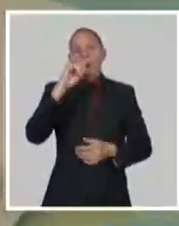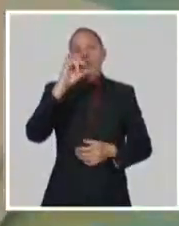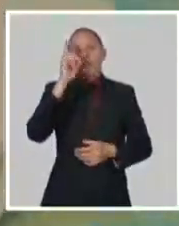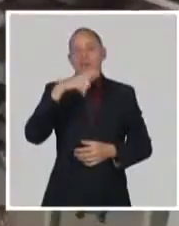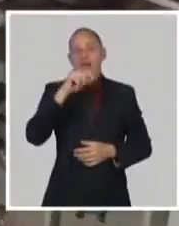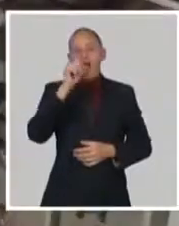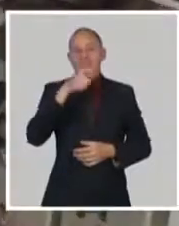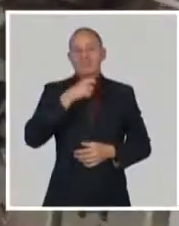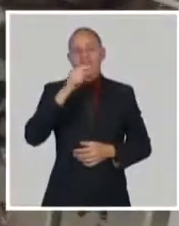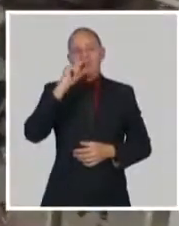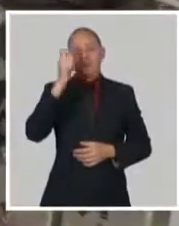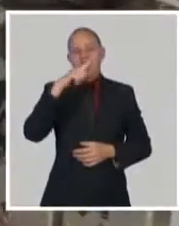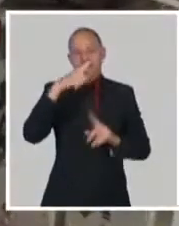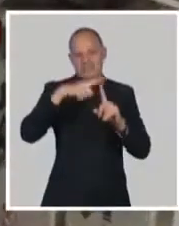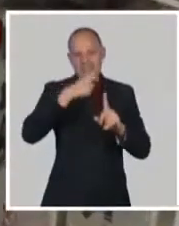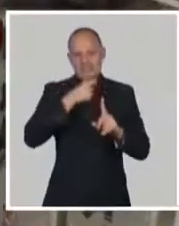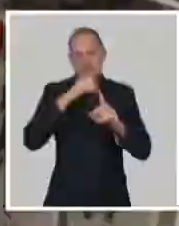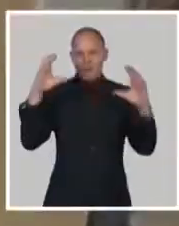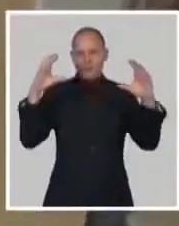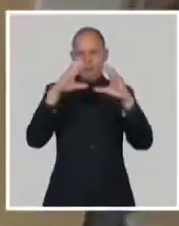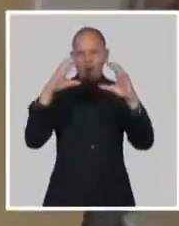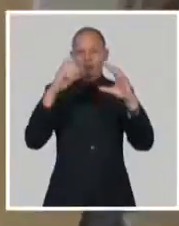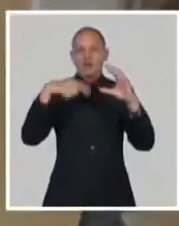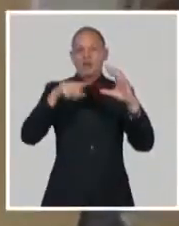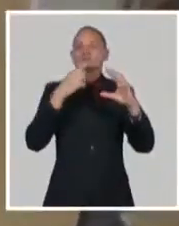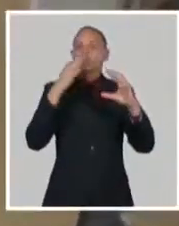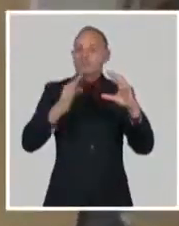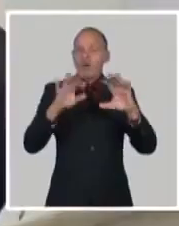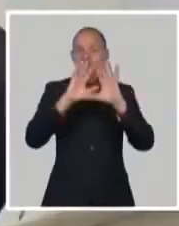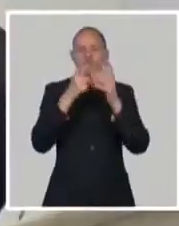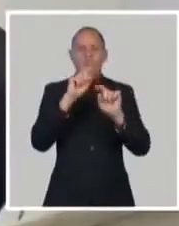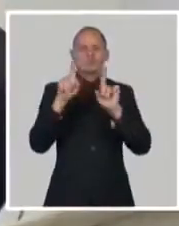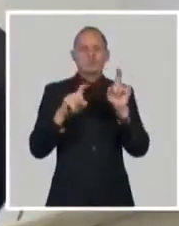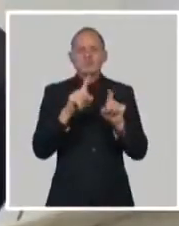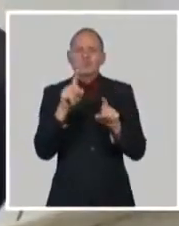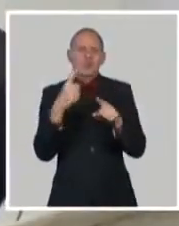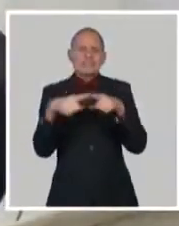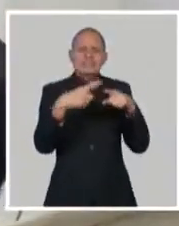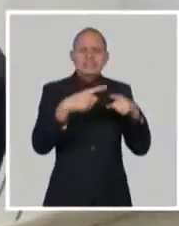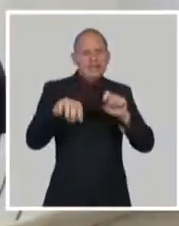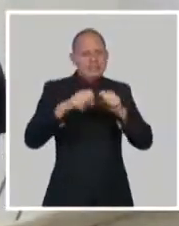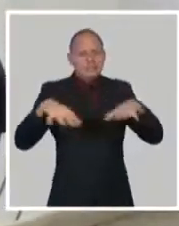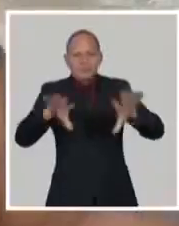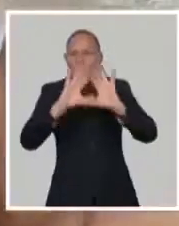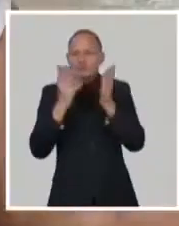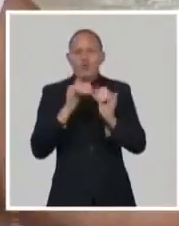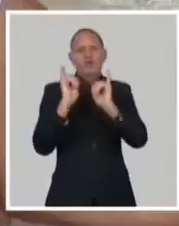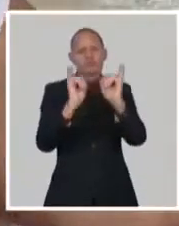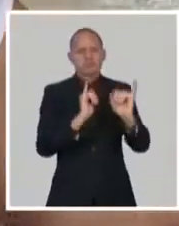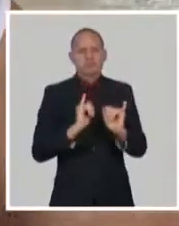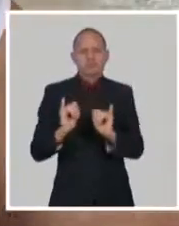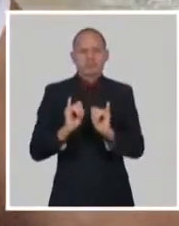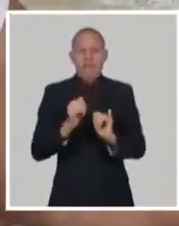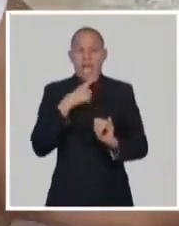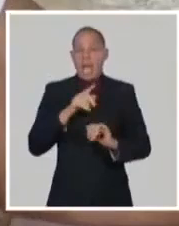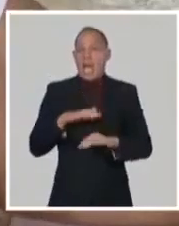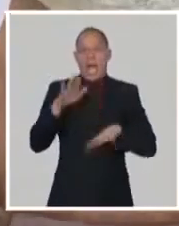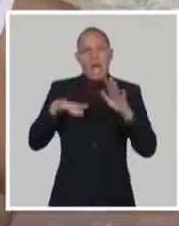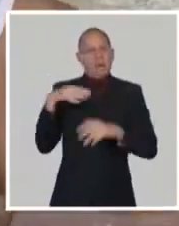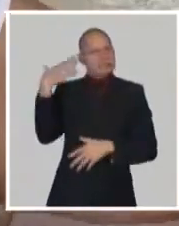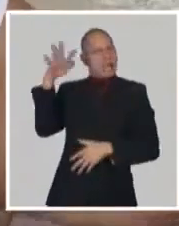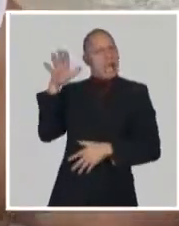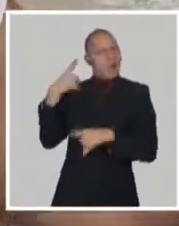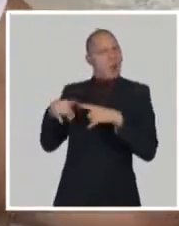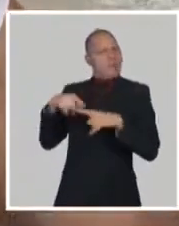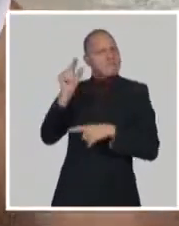da rostros, movimiento y sonidos a los hechos más notorios o polémicos de la realidad cubana. Se dice en el extranjero, en muchos